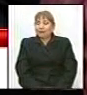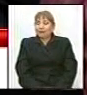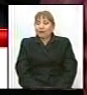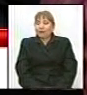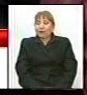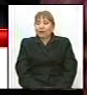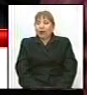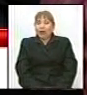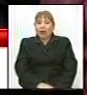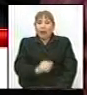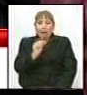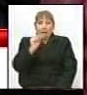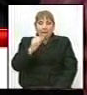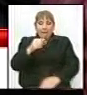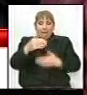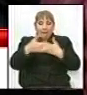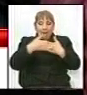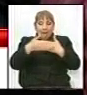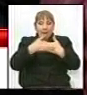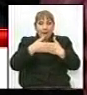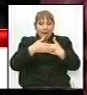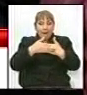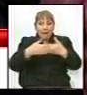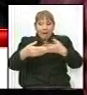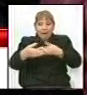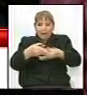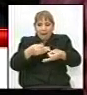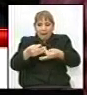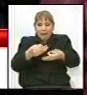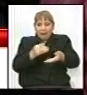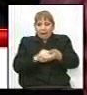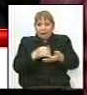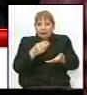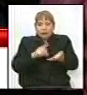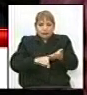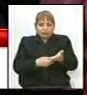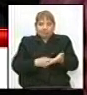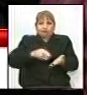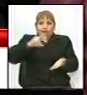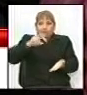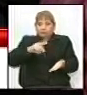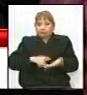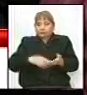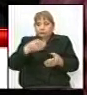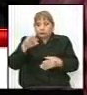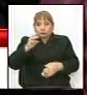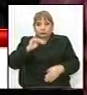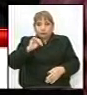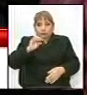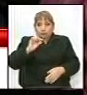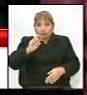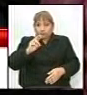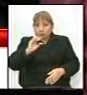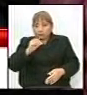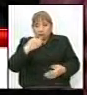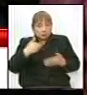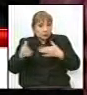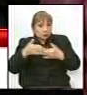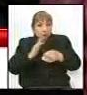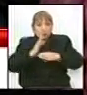Si nos acercamos al sistema financiero, huella digital. Si vamos a migraciones, ingresamos a cualquier